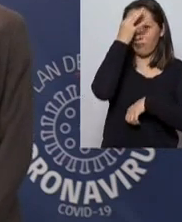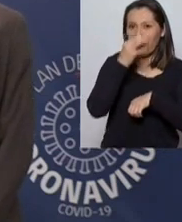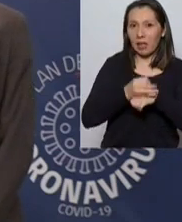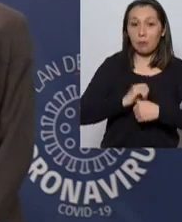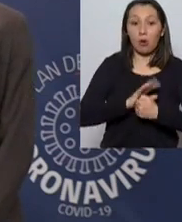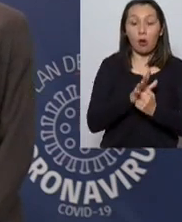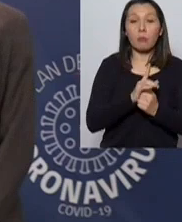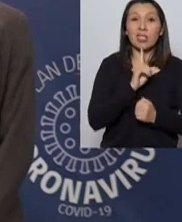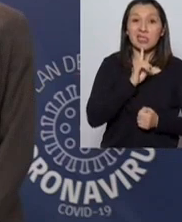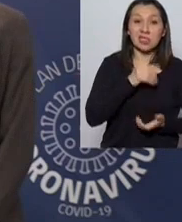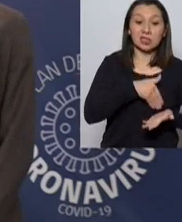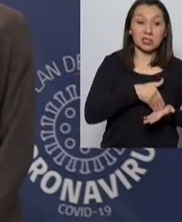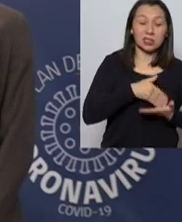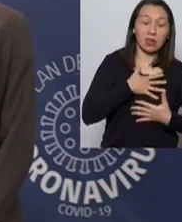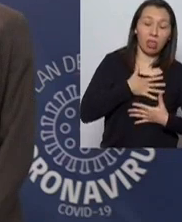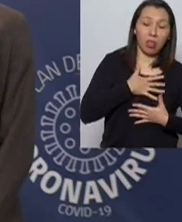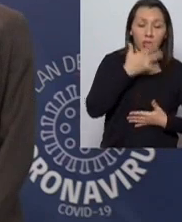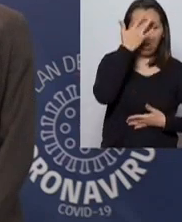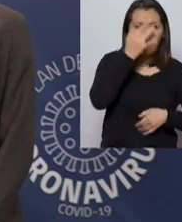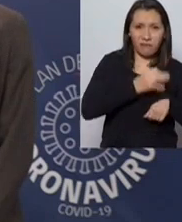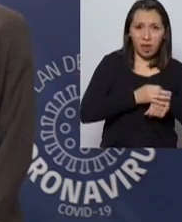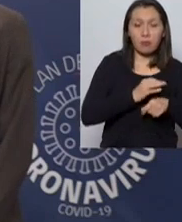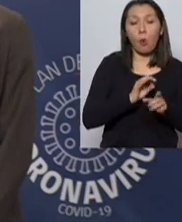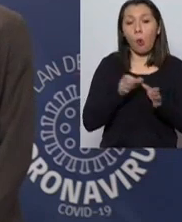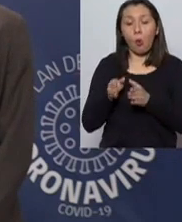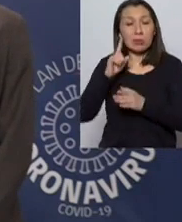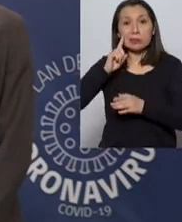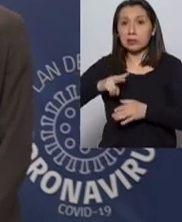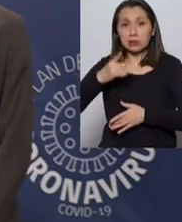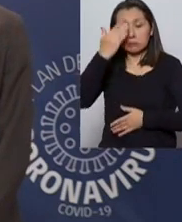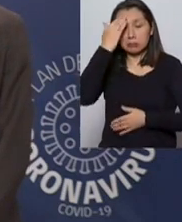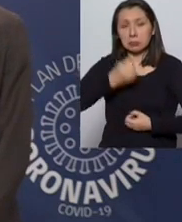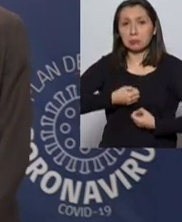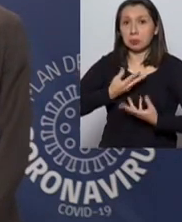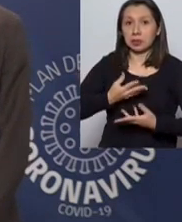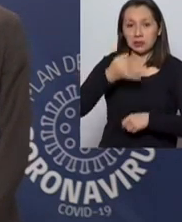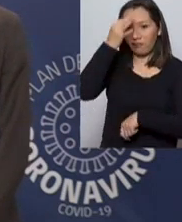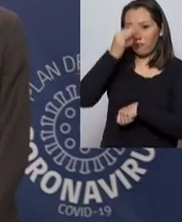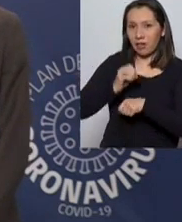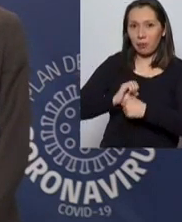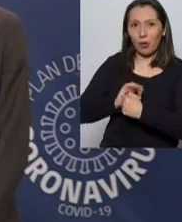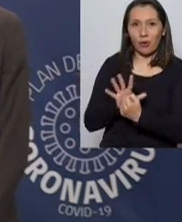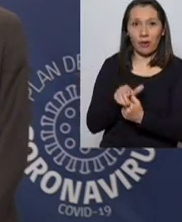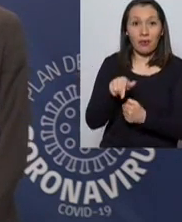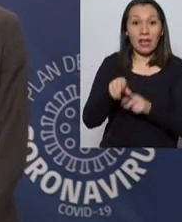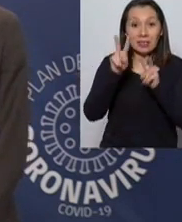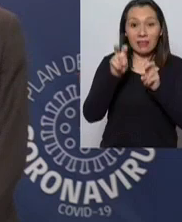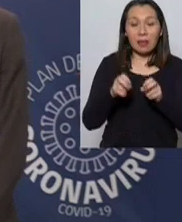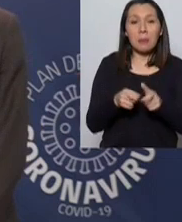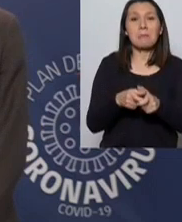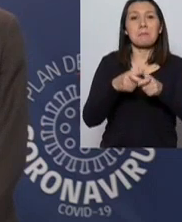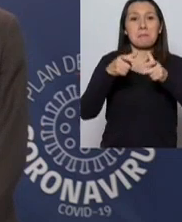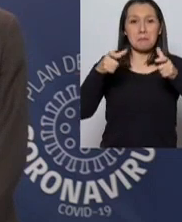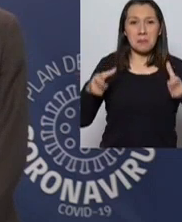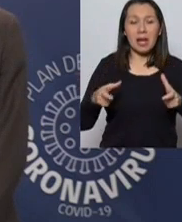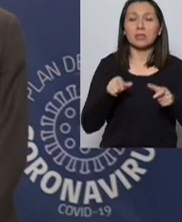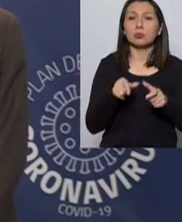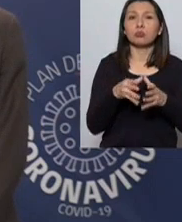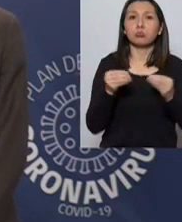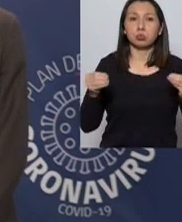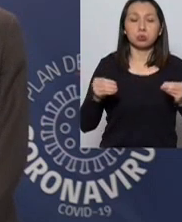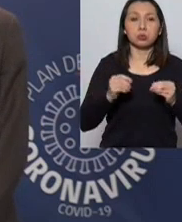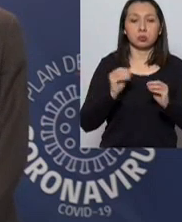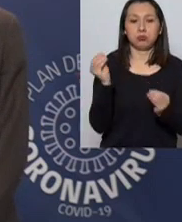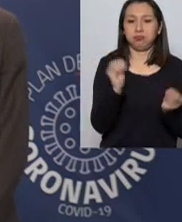sean sintomáticos o asintomáticos en ese contexto hemos aumentado consistentemente